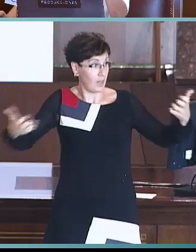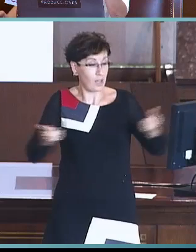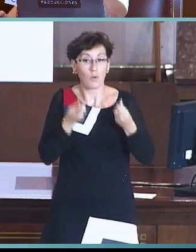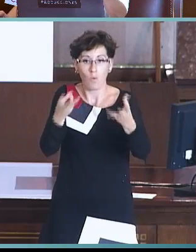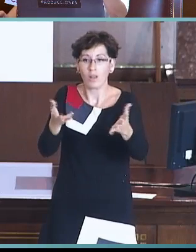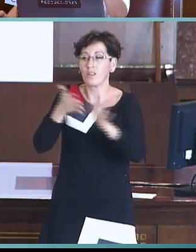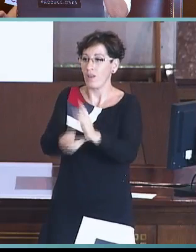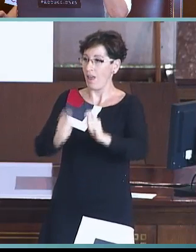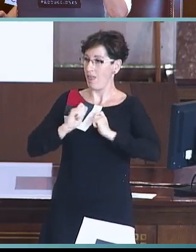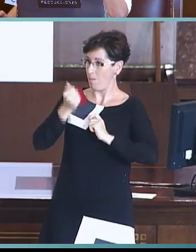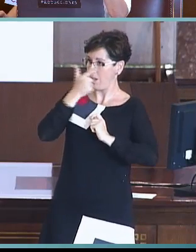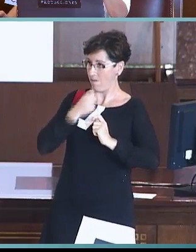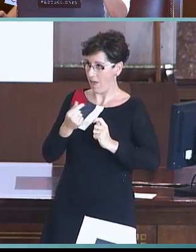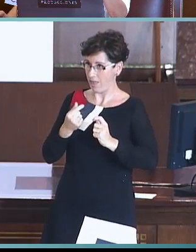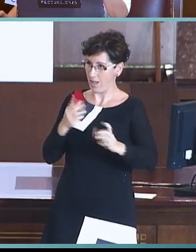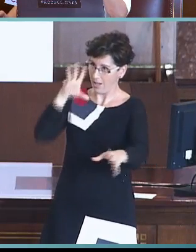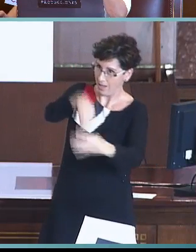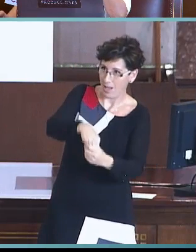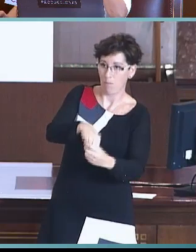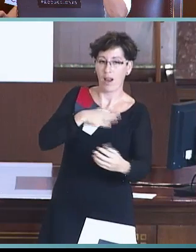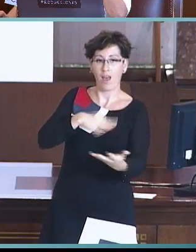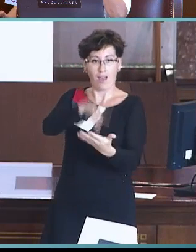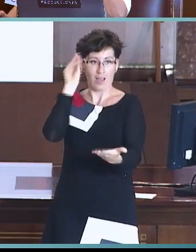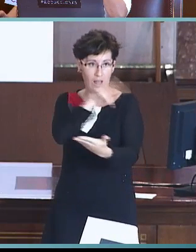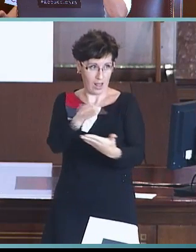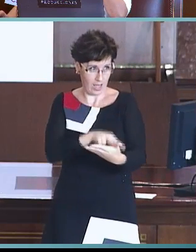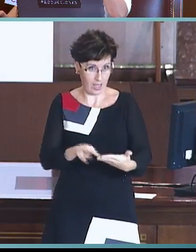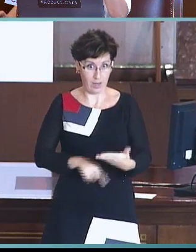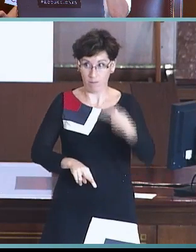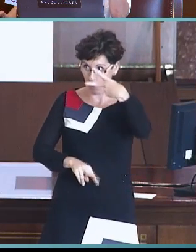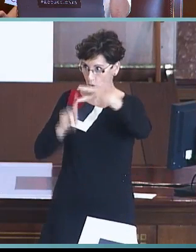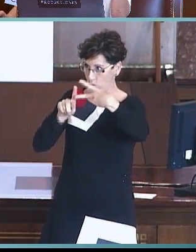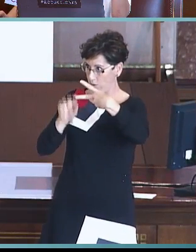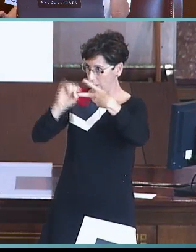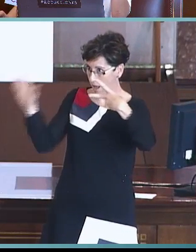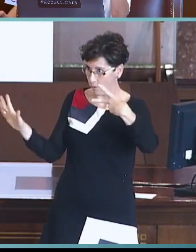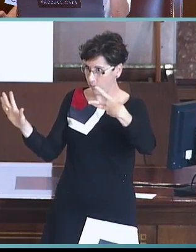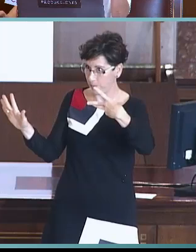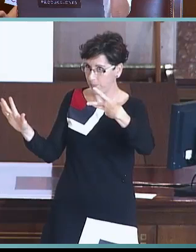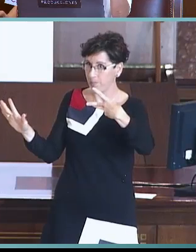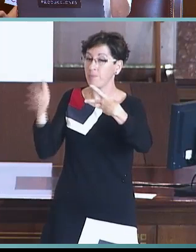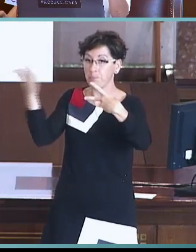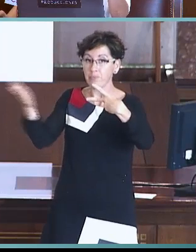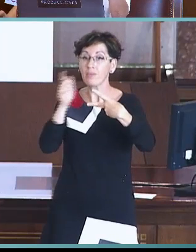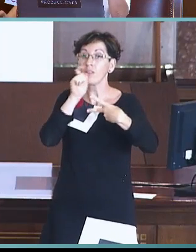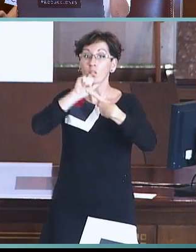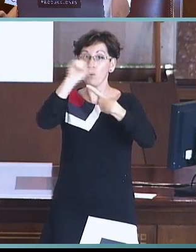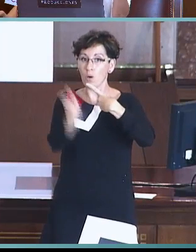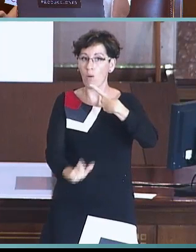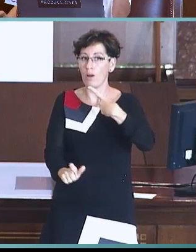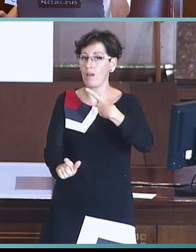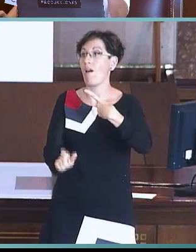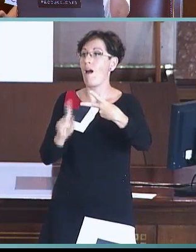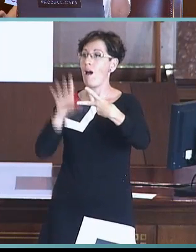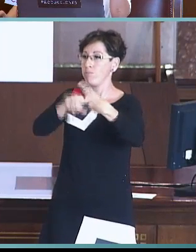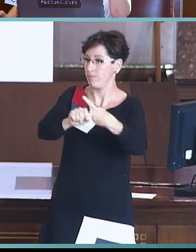más explicativo de la comprensión lectora. Por tanto, pues el vocabulario ya era nuestro centro de